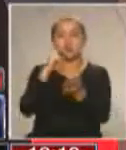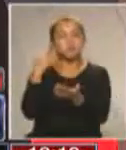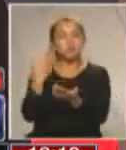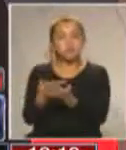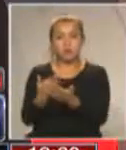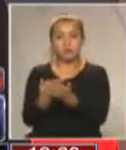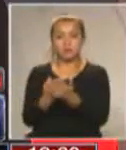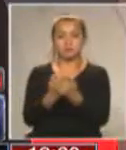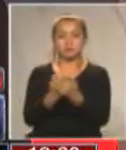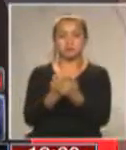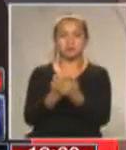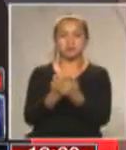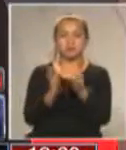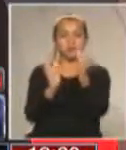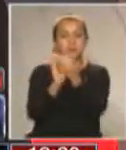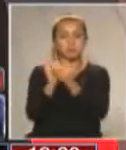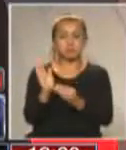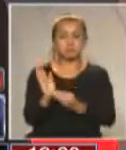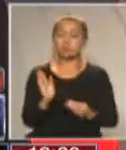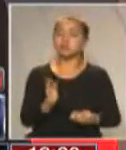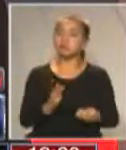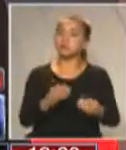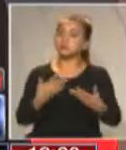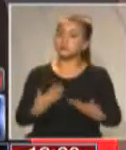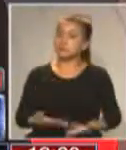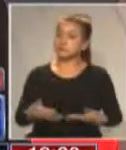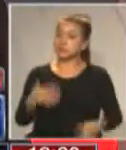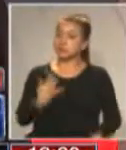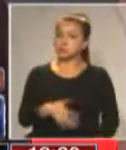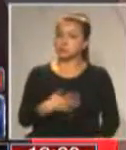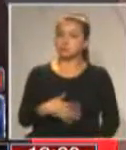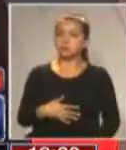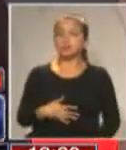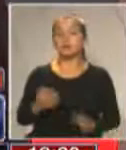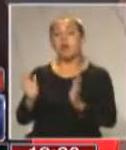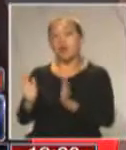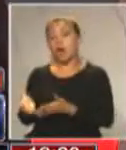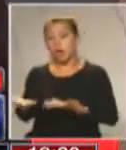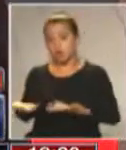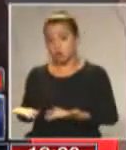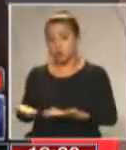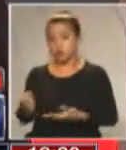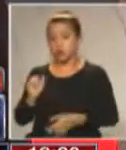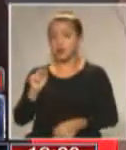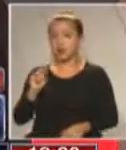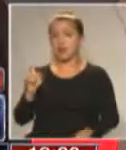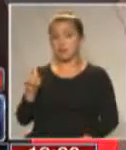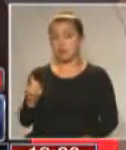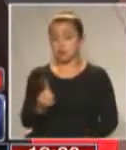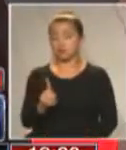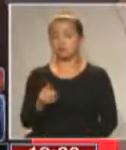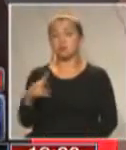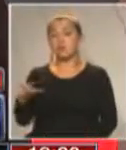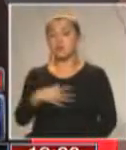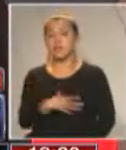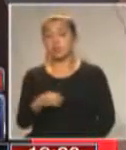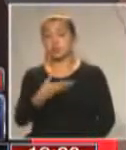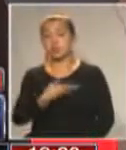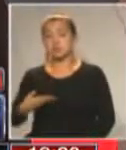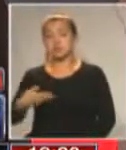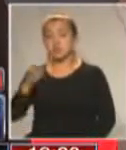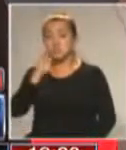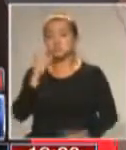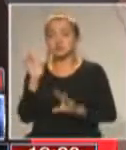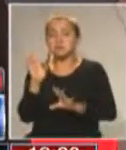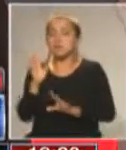día en el caso Penta yo creo que es bastante más contundente. Lo de ahora del caso Dávalos, creo que por ahora son más bien sospechas